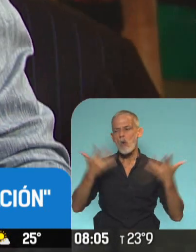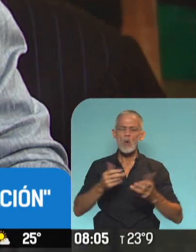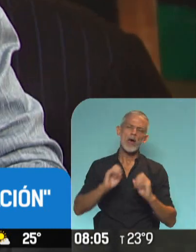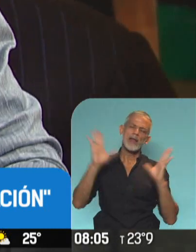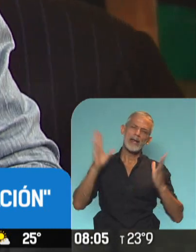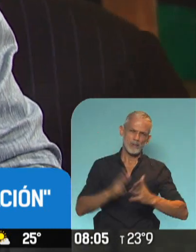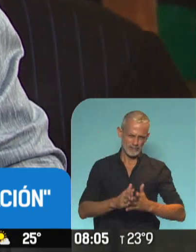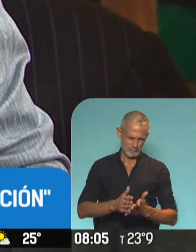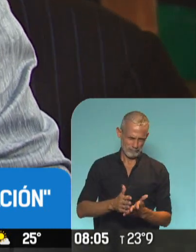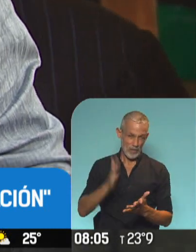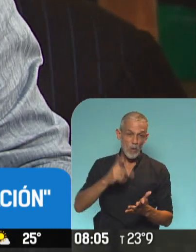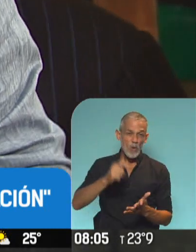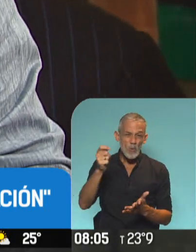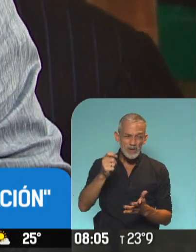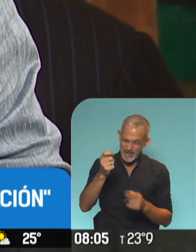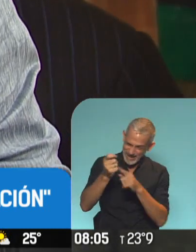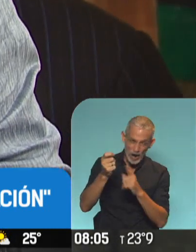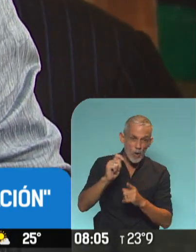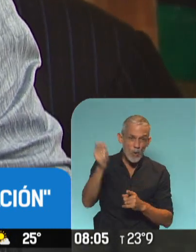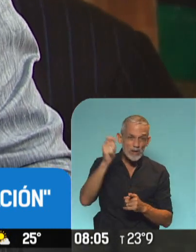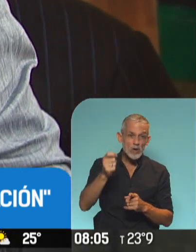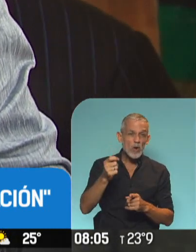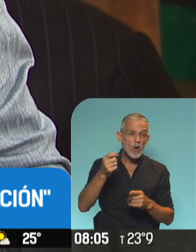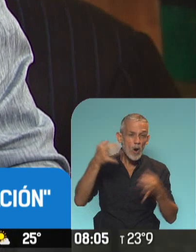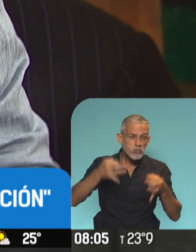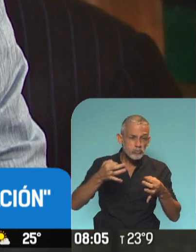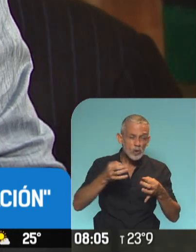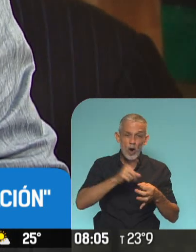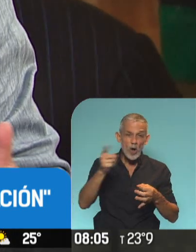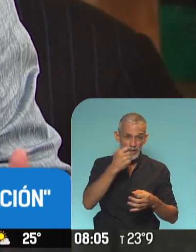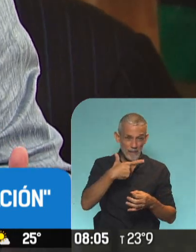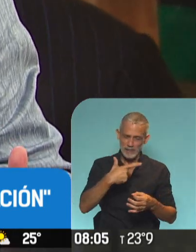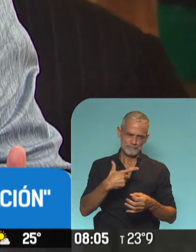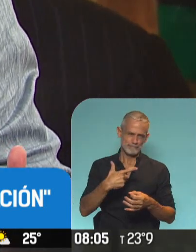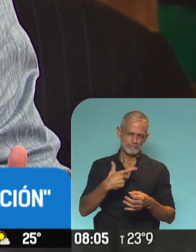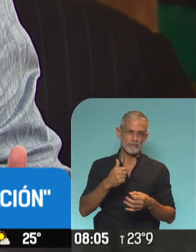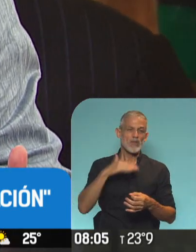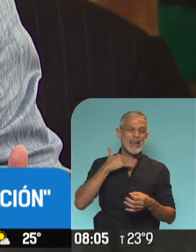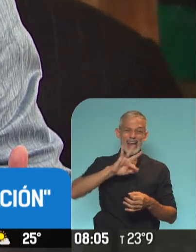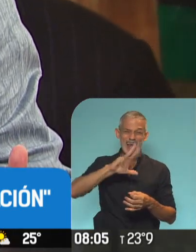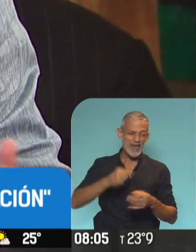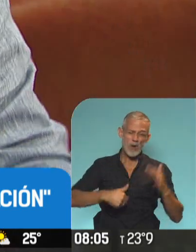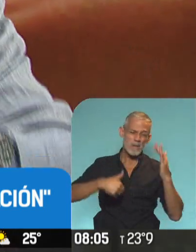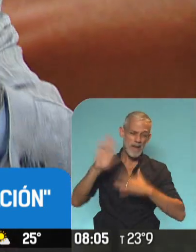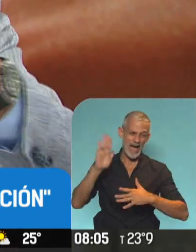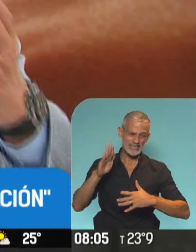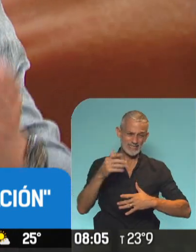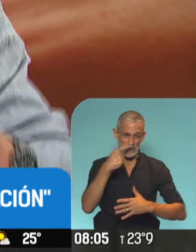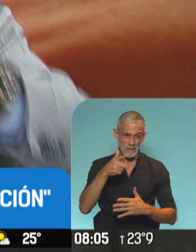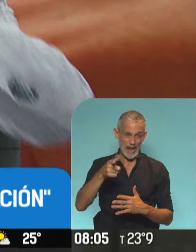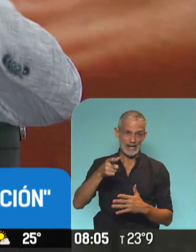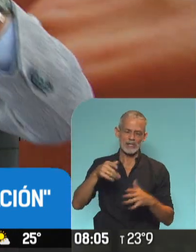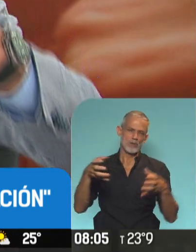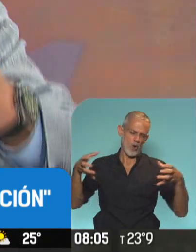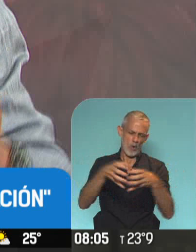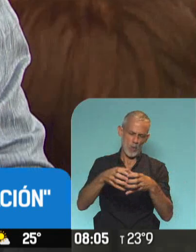No hay una causa promovida realmente contra Macri, uno de los más grandes ladrones de la historia argentina, conjuntamente con la banda